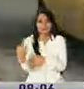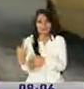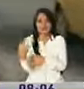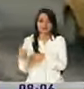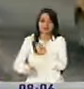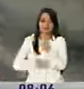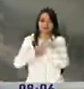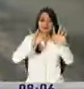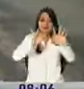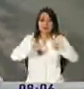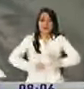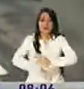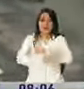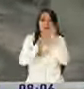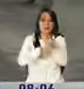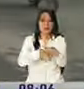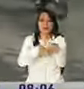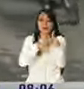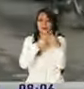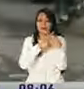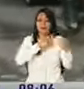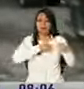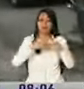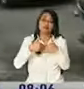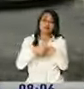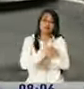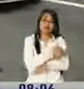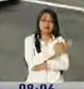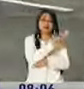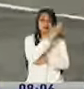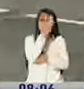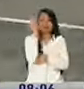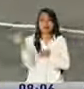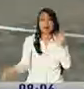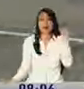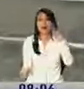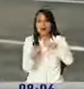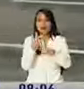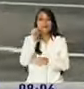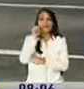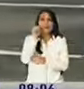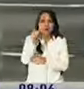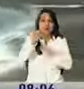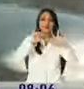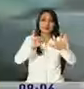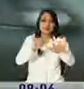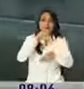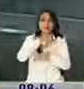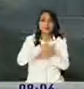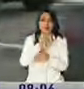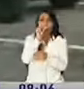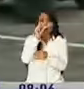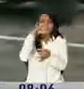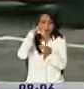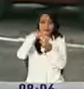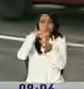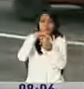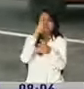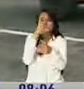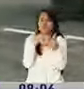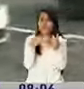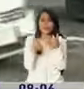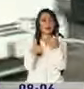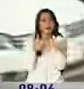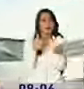las 7 de la mañana estamos en pie, una jornada larga que va a terminar el día de mañana a las 6 de la tarde, de monedita, de dólar en dólar,